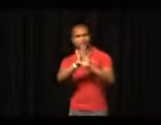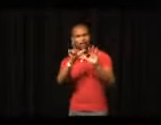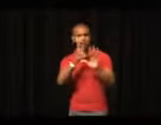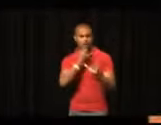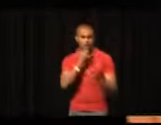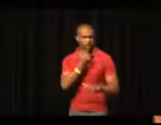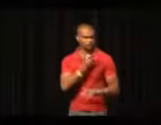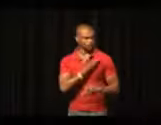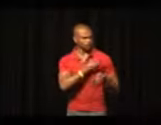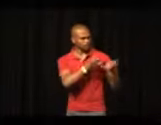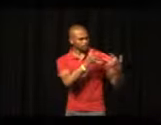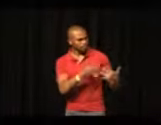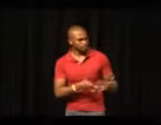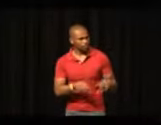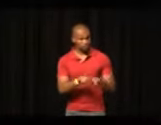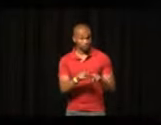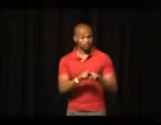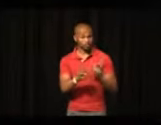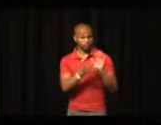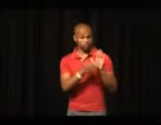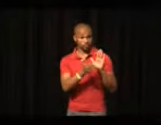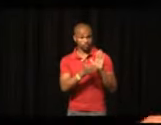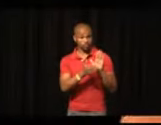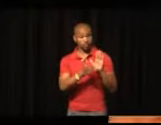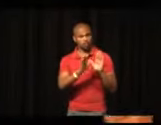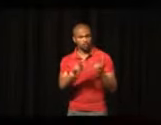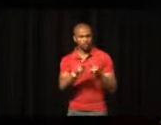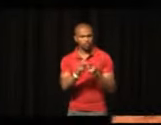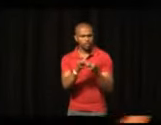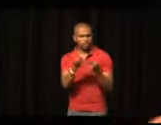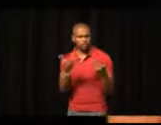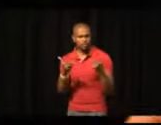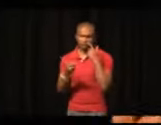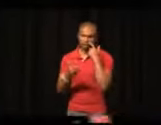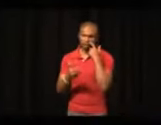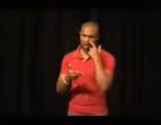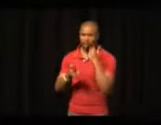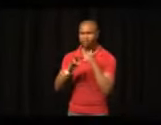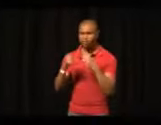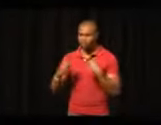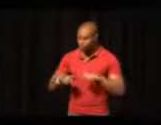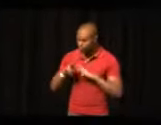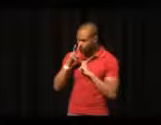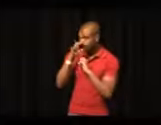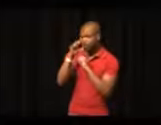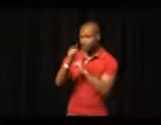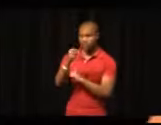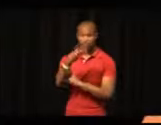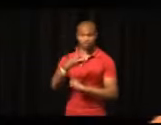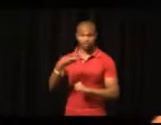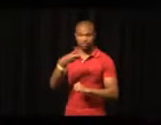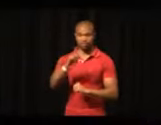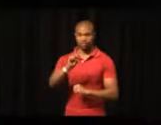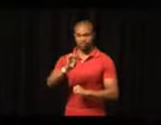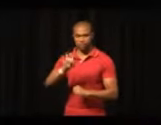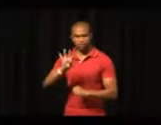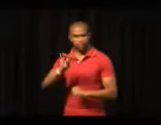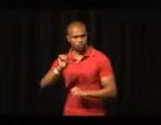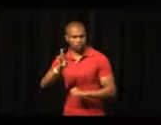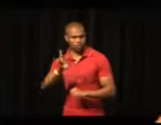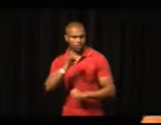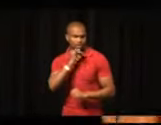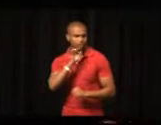queda muy clara en la propuesta nuestra, hasta ahora era una cuestión que precisa ser fortalecida también en el tercer sector para